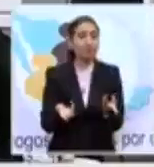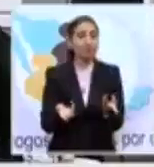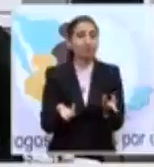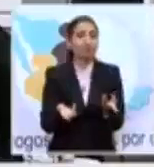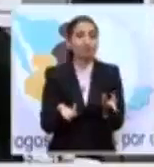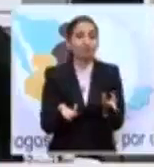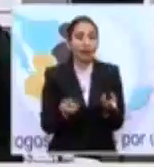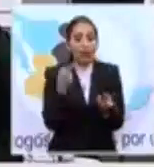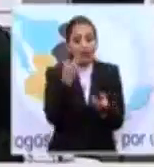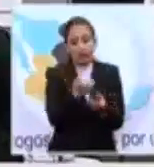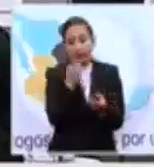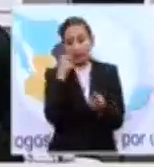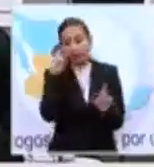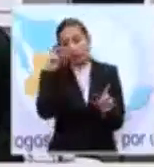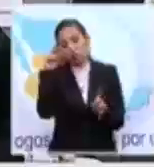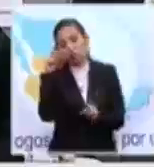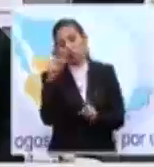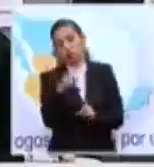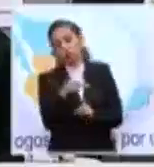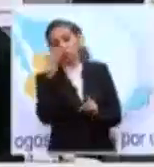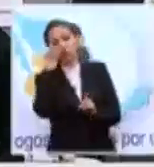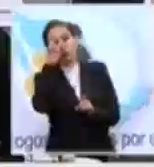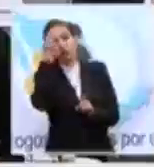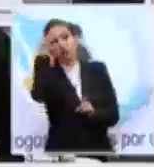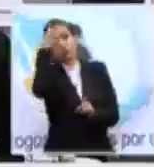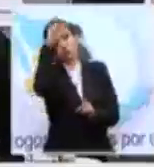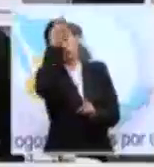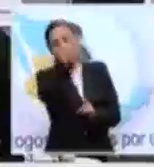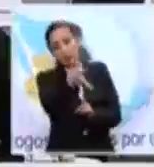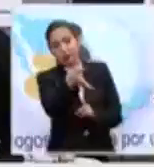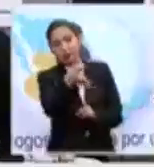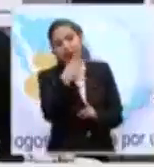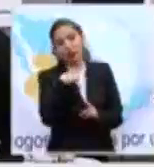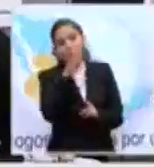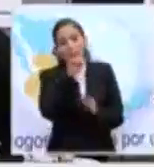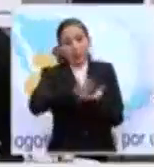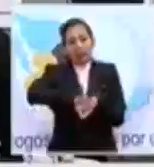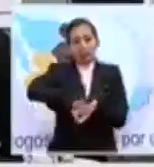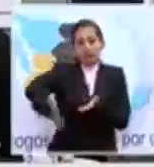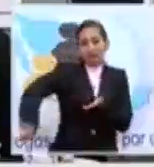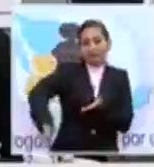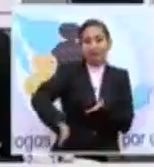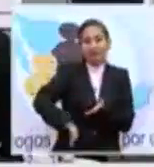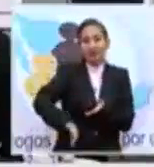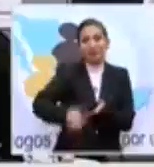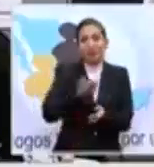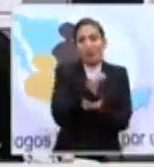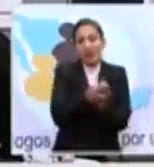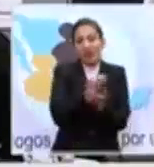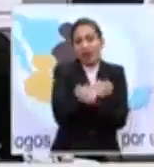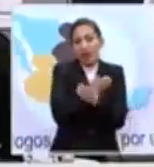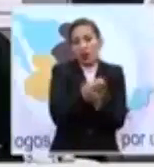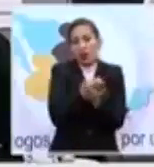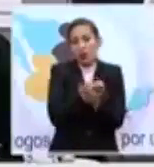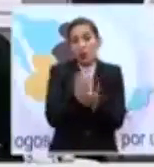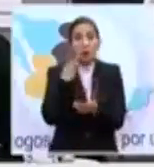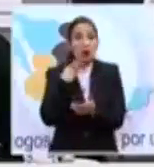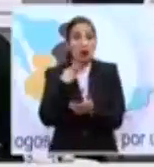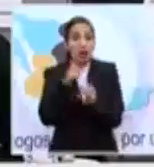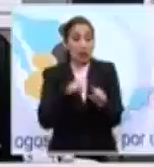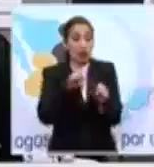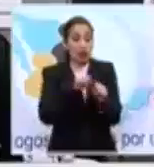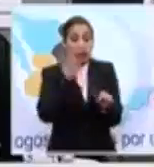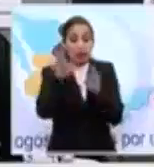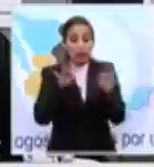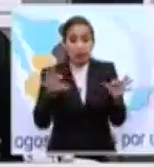Y en esta perspectiva, creo que no puede quedar de lado esa articulación entre política económica y política social que ya hemos